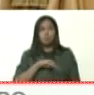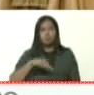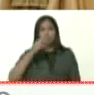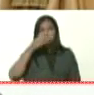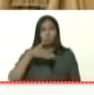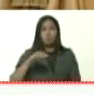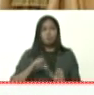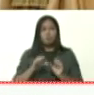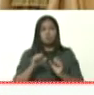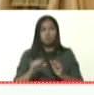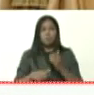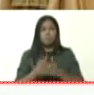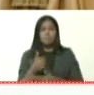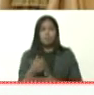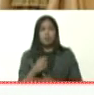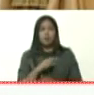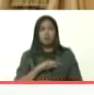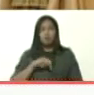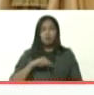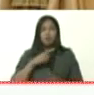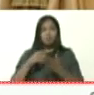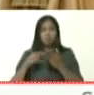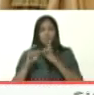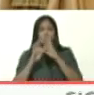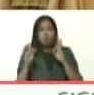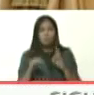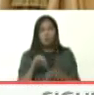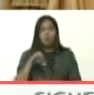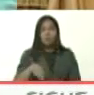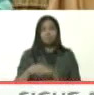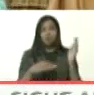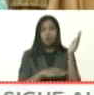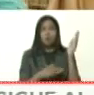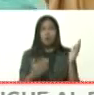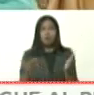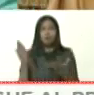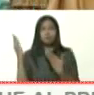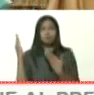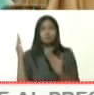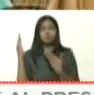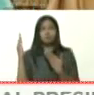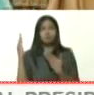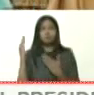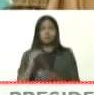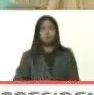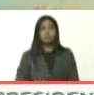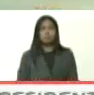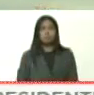los avances en materia de salud en el Estado Lara. Adelante, compañera almirante en jefa.